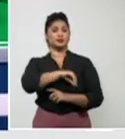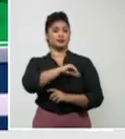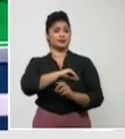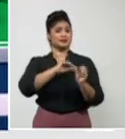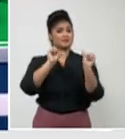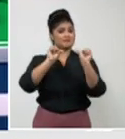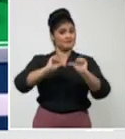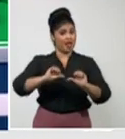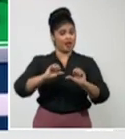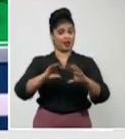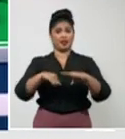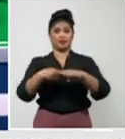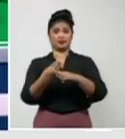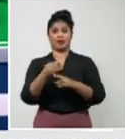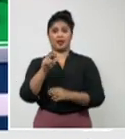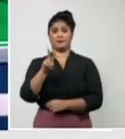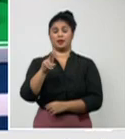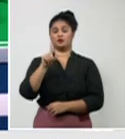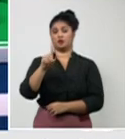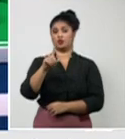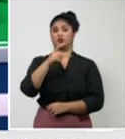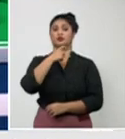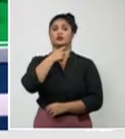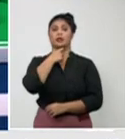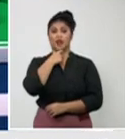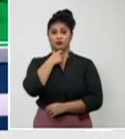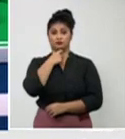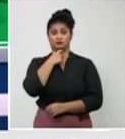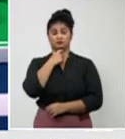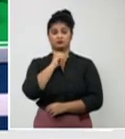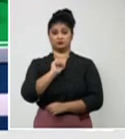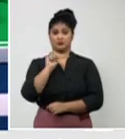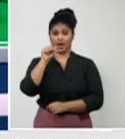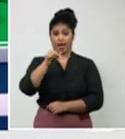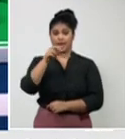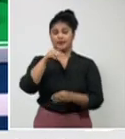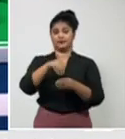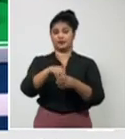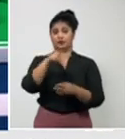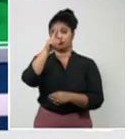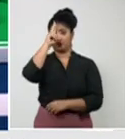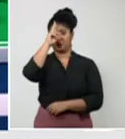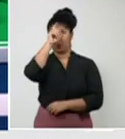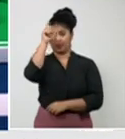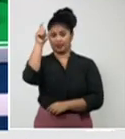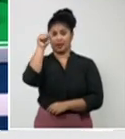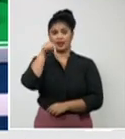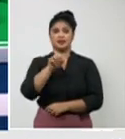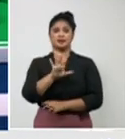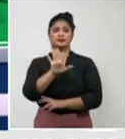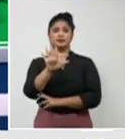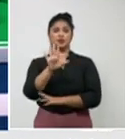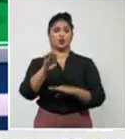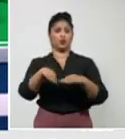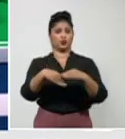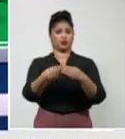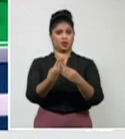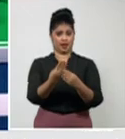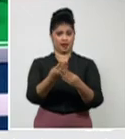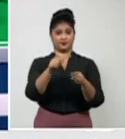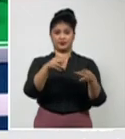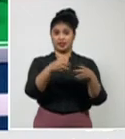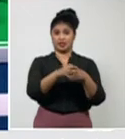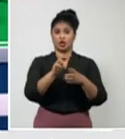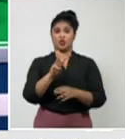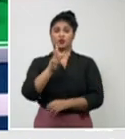lamentablemente con una estadía hospitalaria de 5 días, de ellos 3 en terapia intensiva. Esta paciente, los